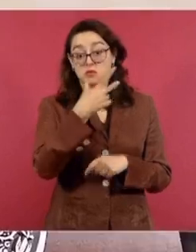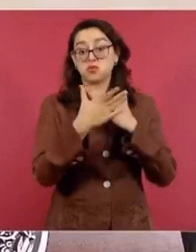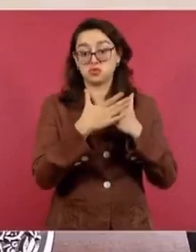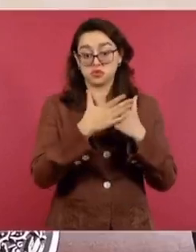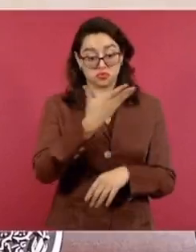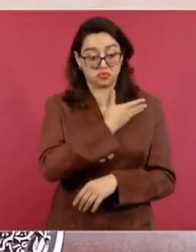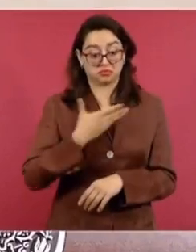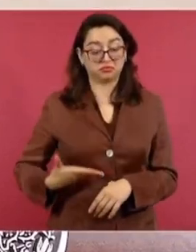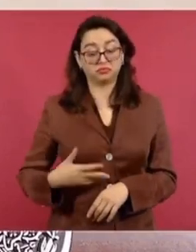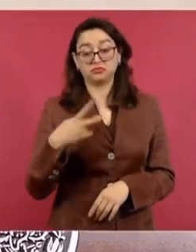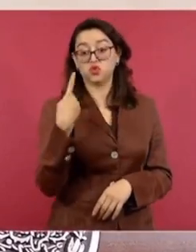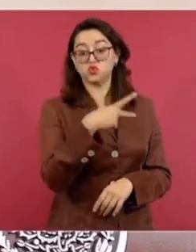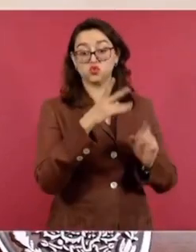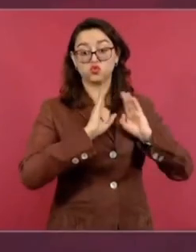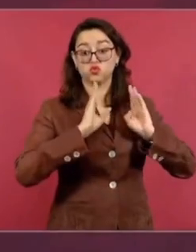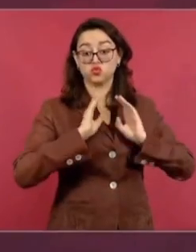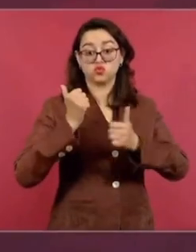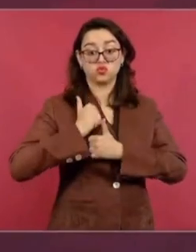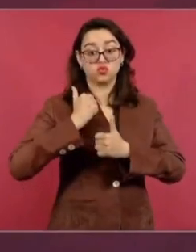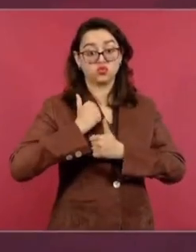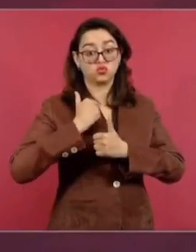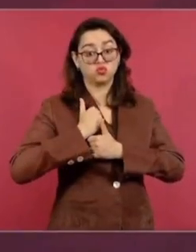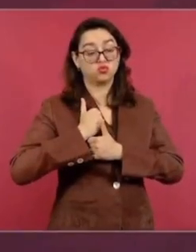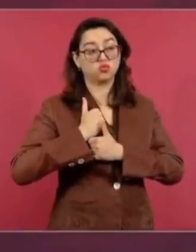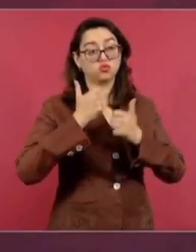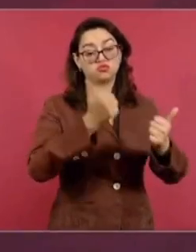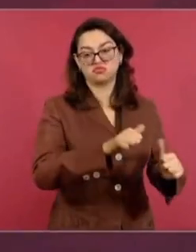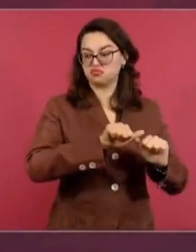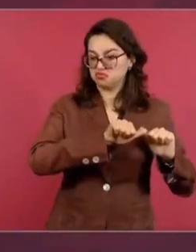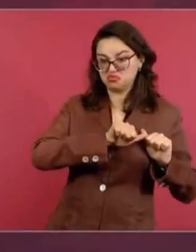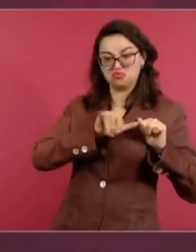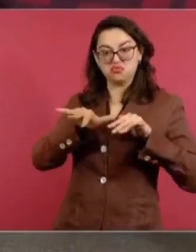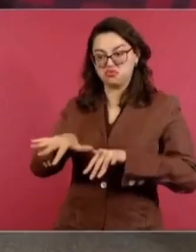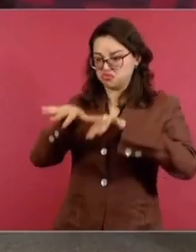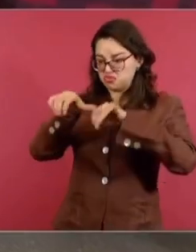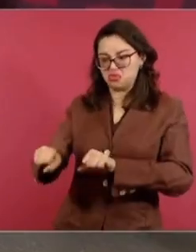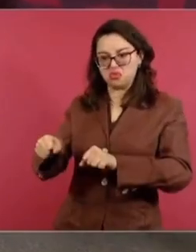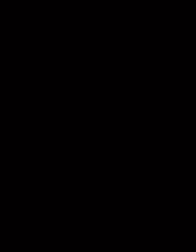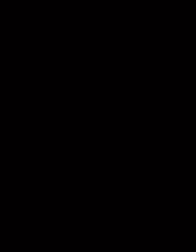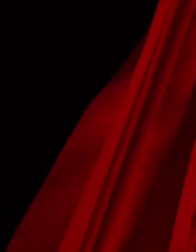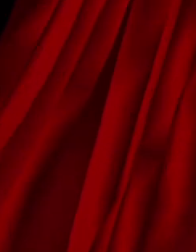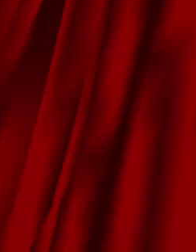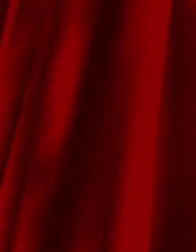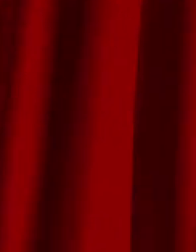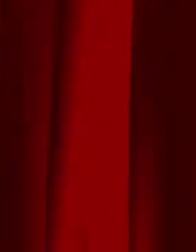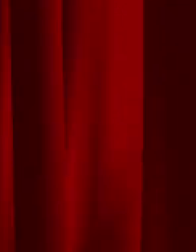que ningún estadounidense de origen mexicano vote por él.